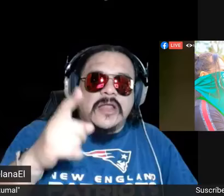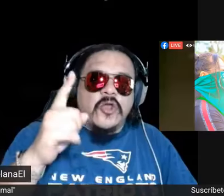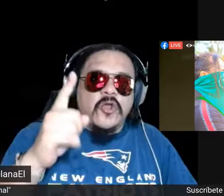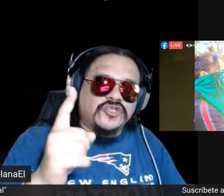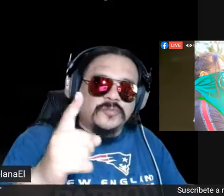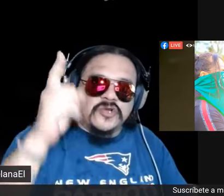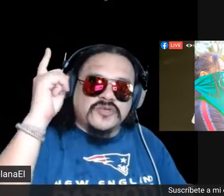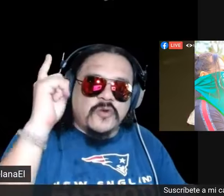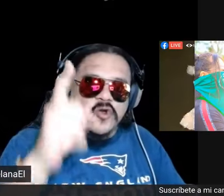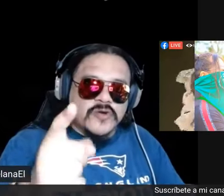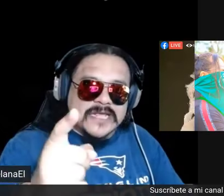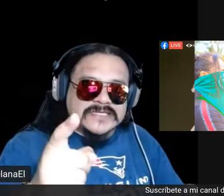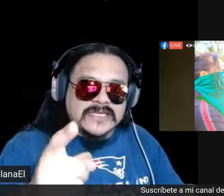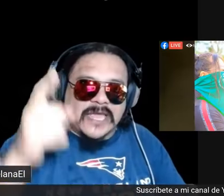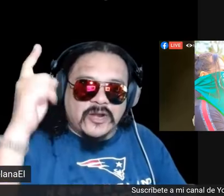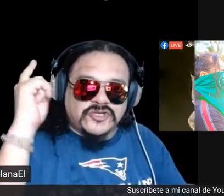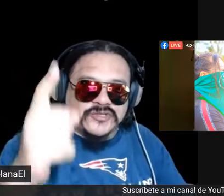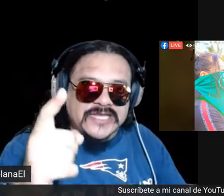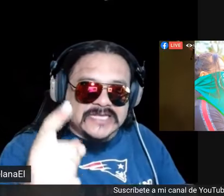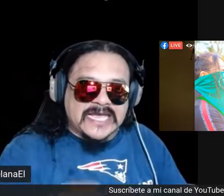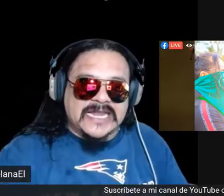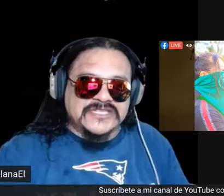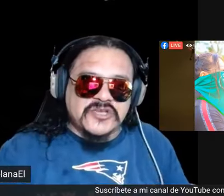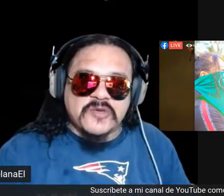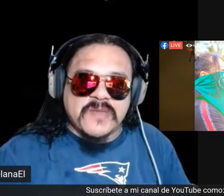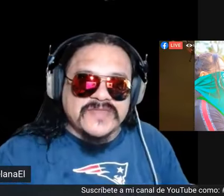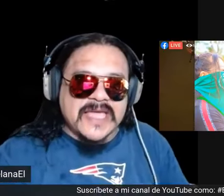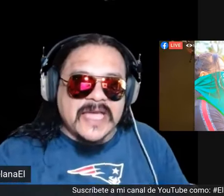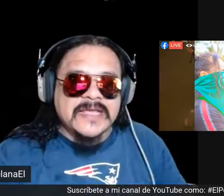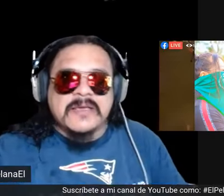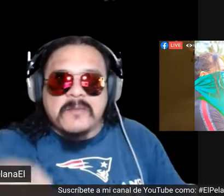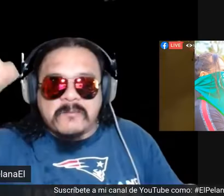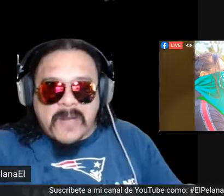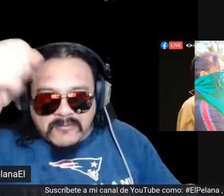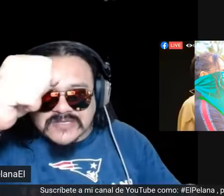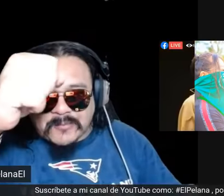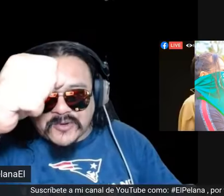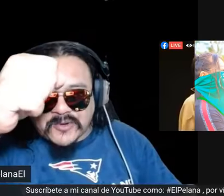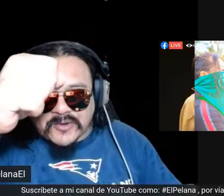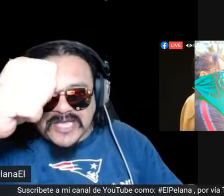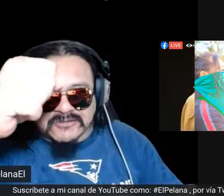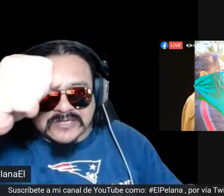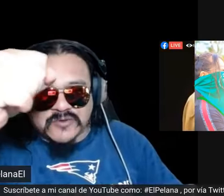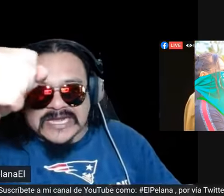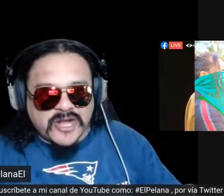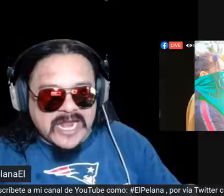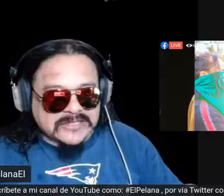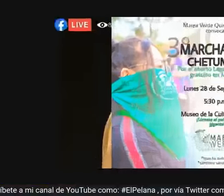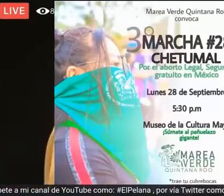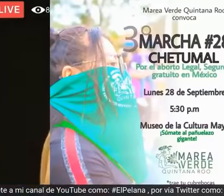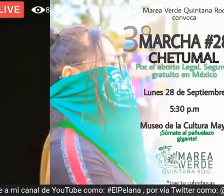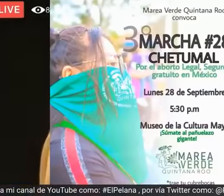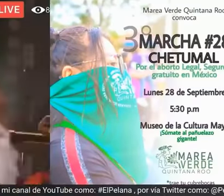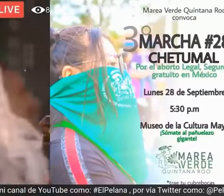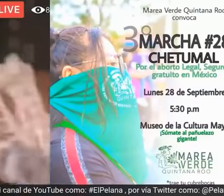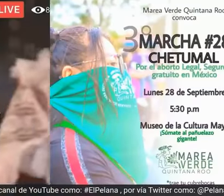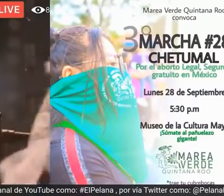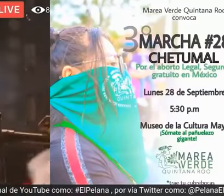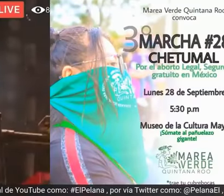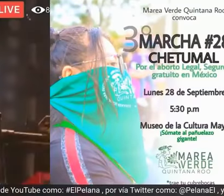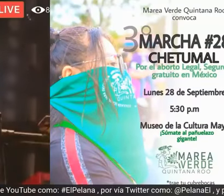lunes 28, el próximo lunes, en 8 días, a las 5:30. Vamos a apoyar a nuestras mujeres, cabrones.